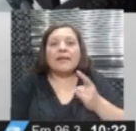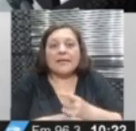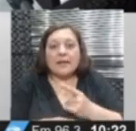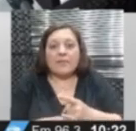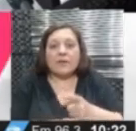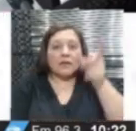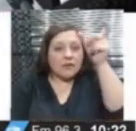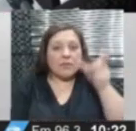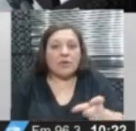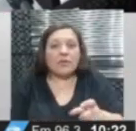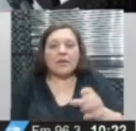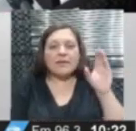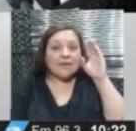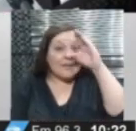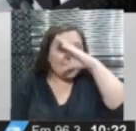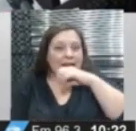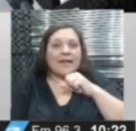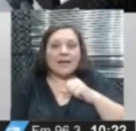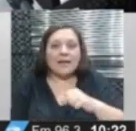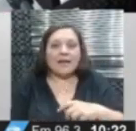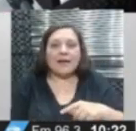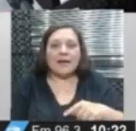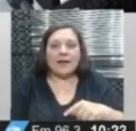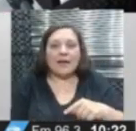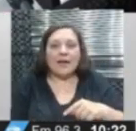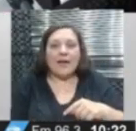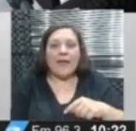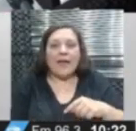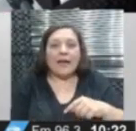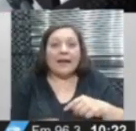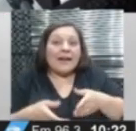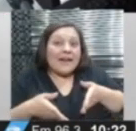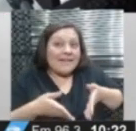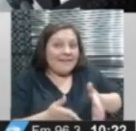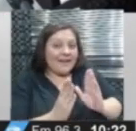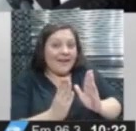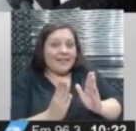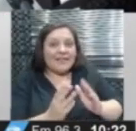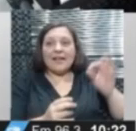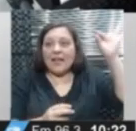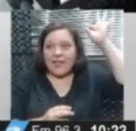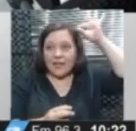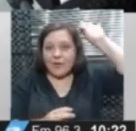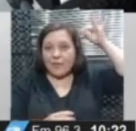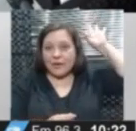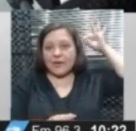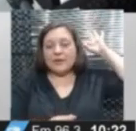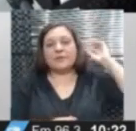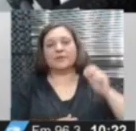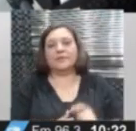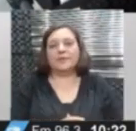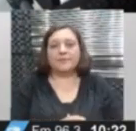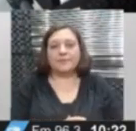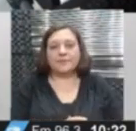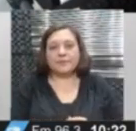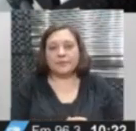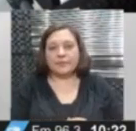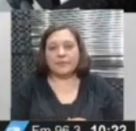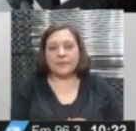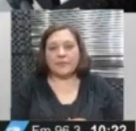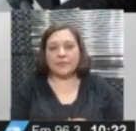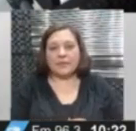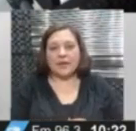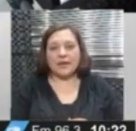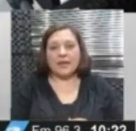la la unidad y la globalidad de nuestra de nuestra gente no reunir a toda nuestra gente